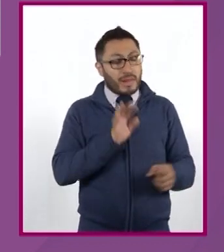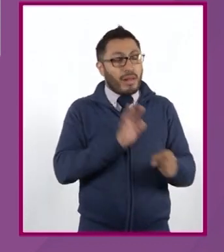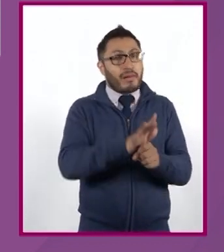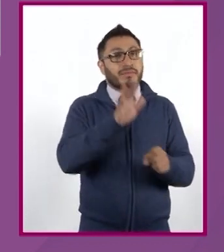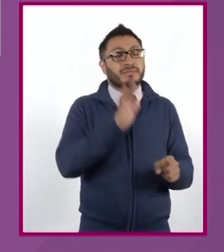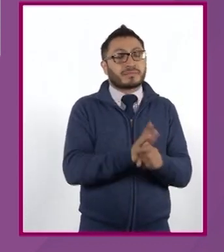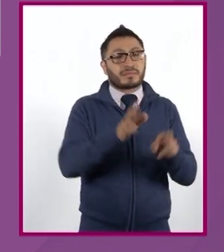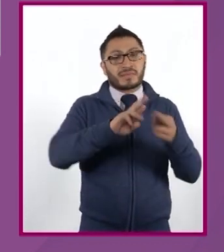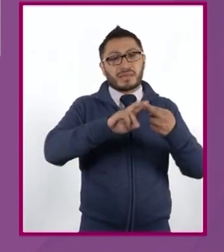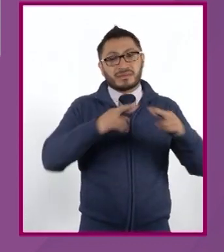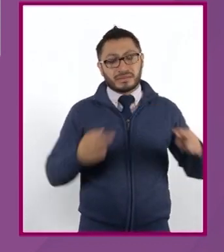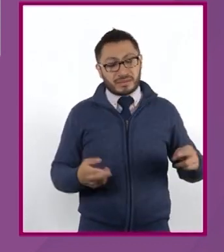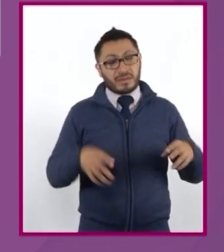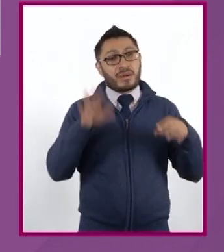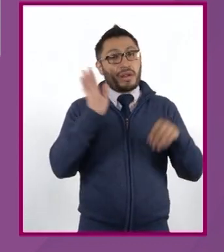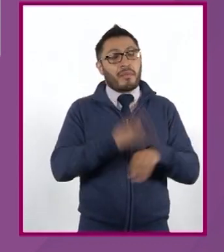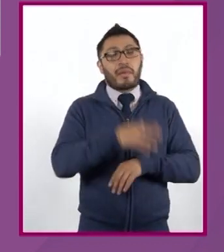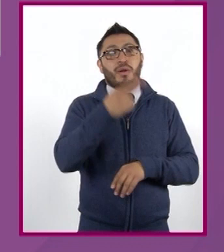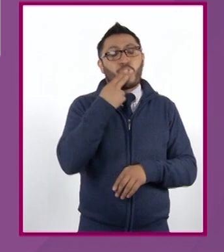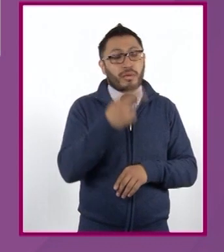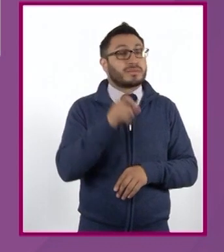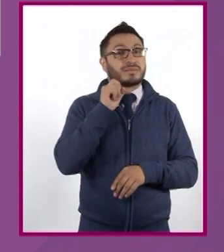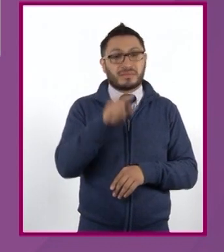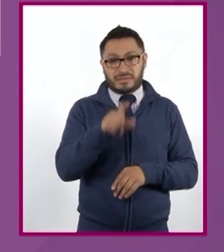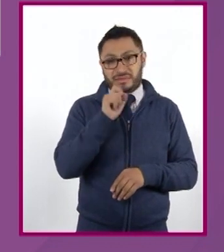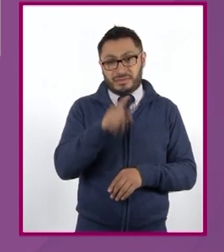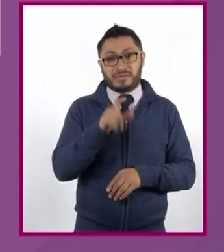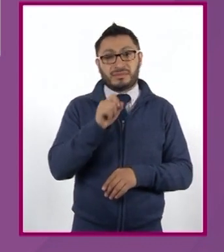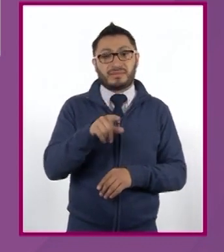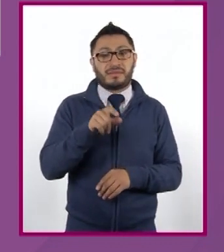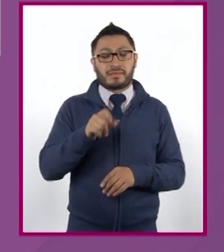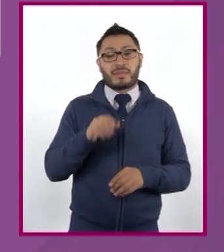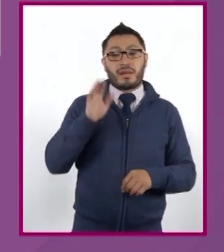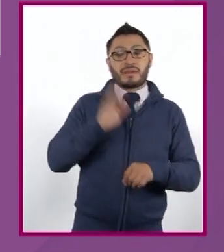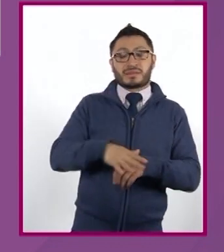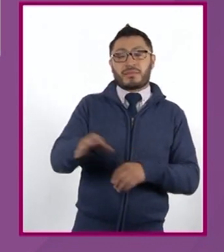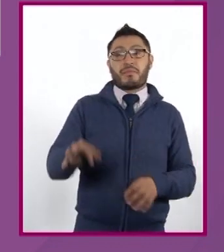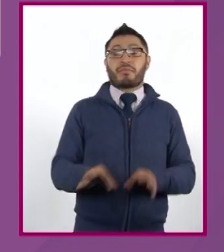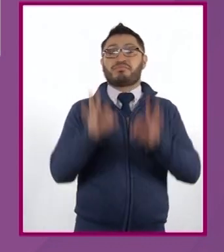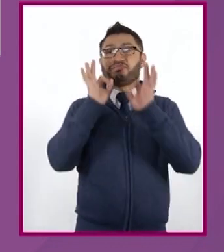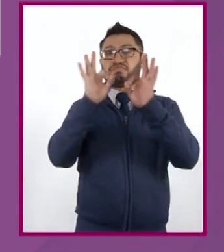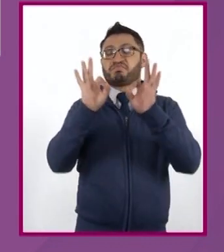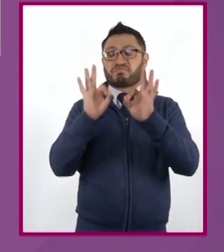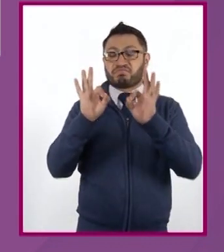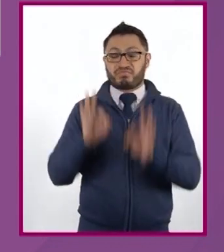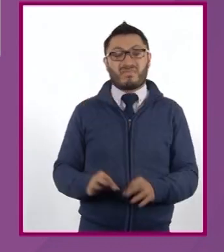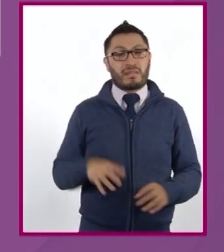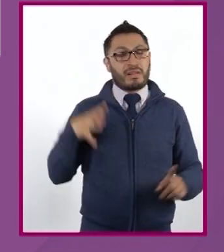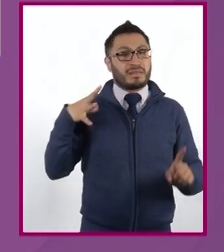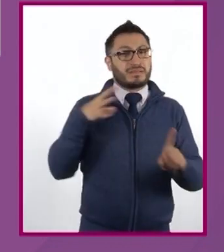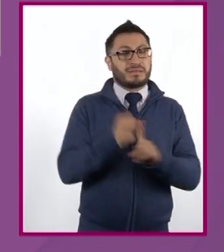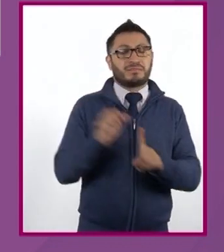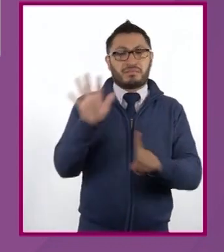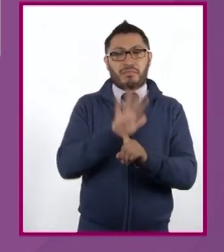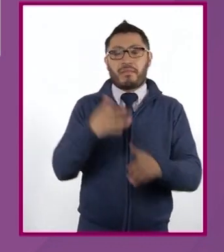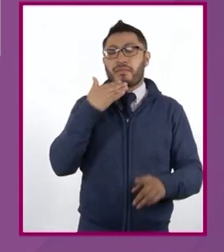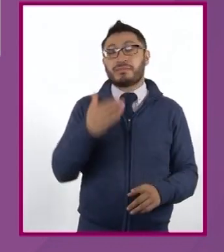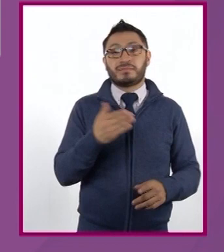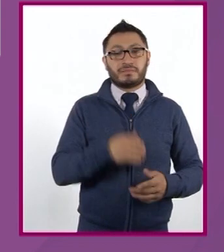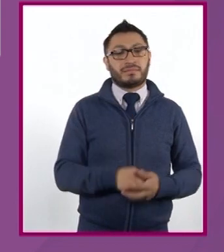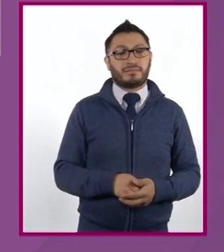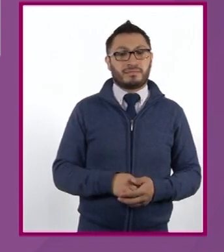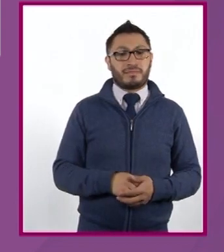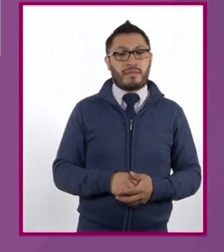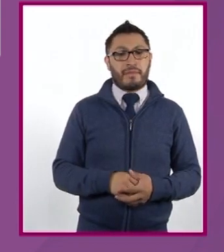los recursos más recurrentes, sino también los más eficaces para lograr persuadir a la audiencia.